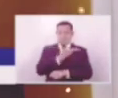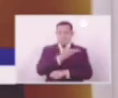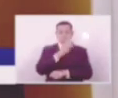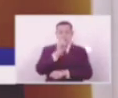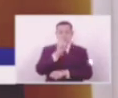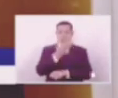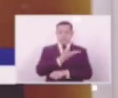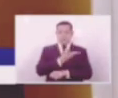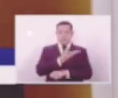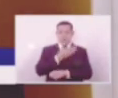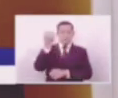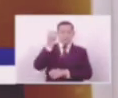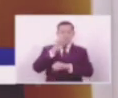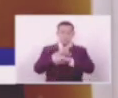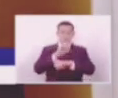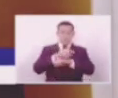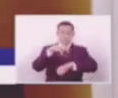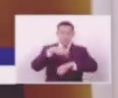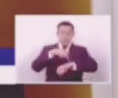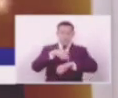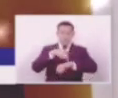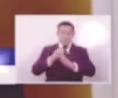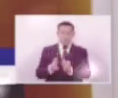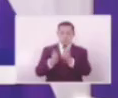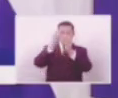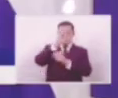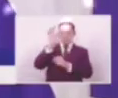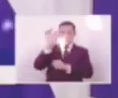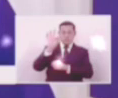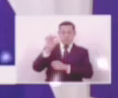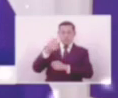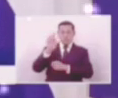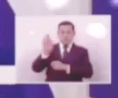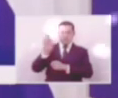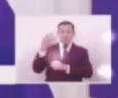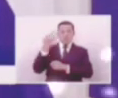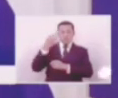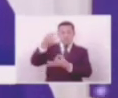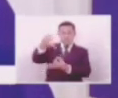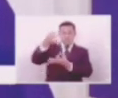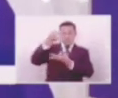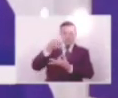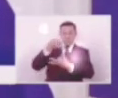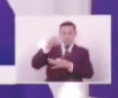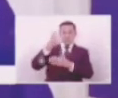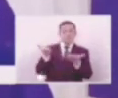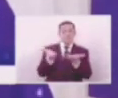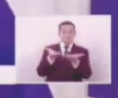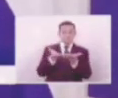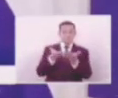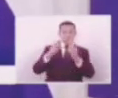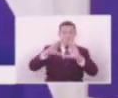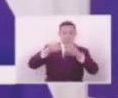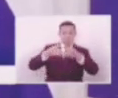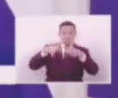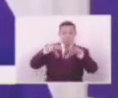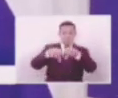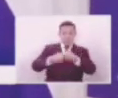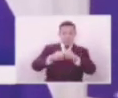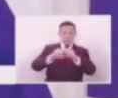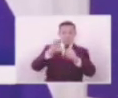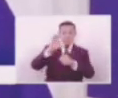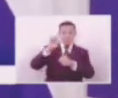es importante recalcar que desde el momento que la fiscalía Recibió la diligencias administrativas realizadas por la sección de probidad